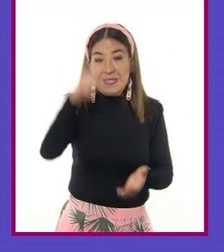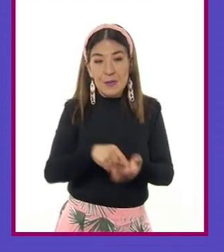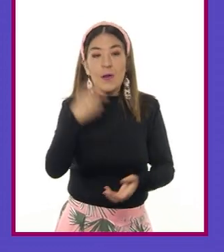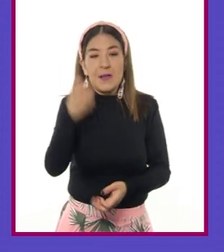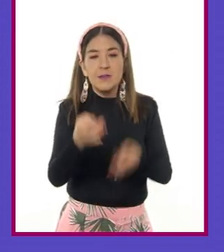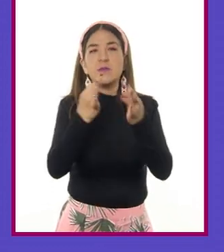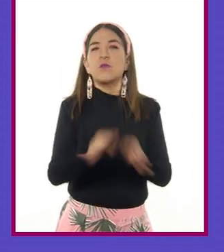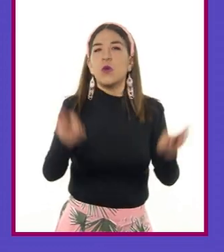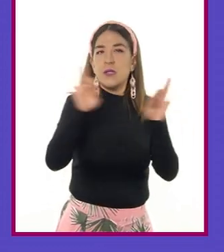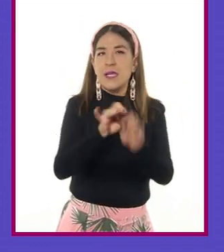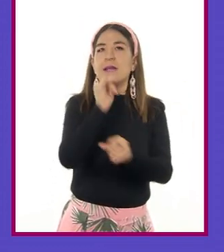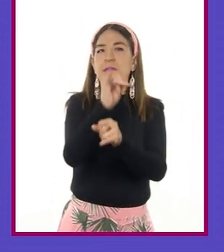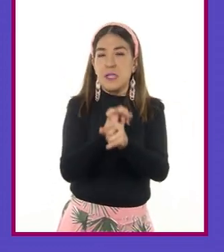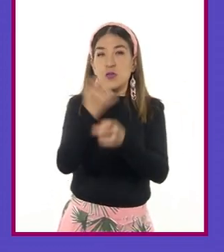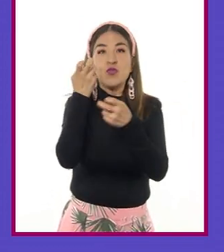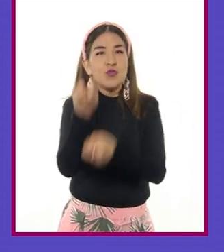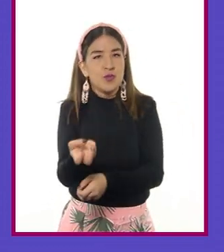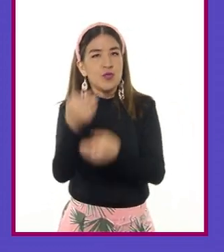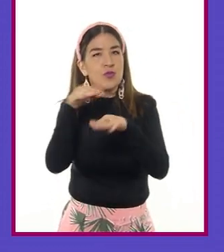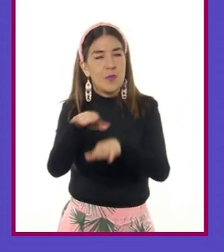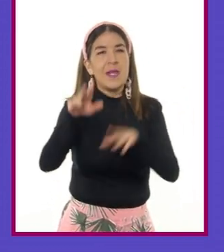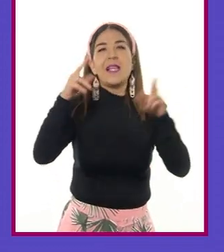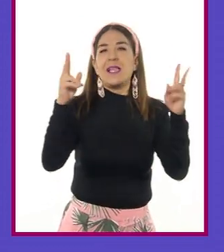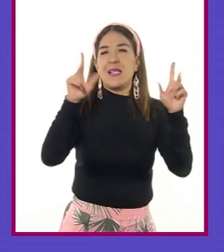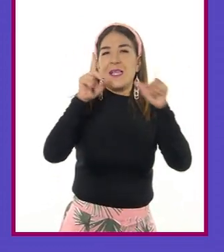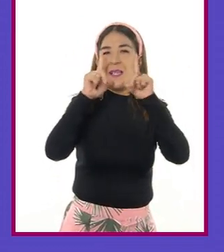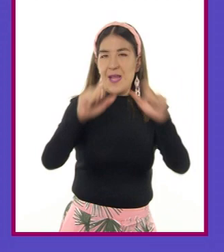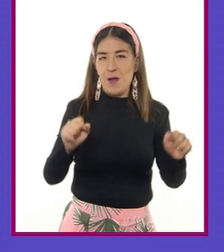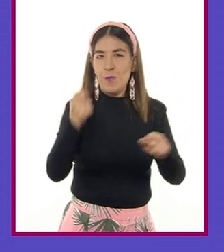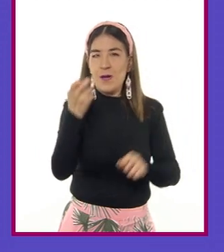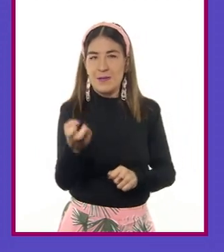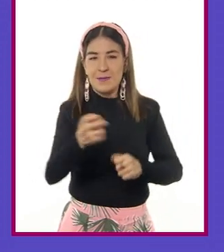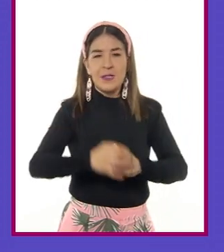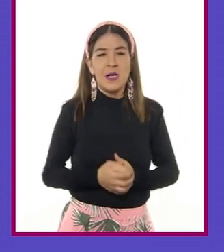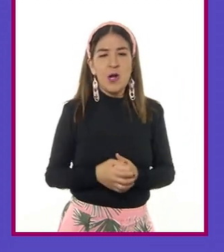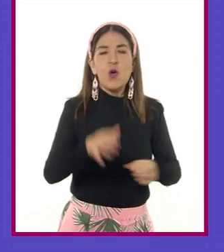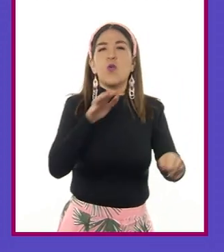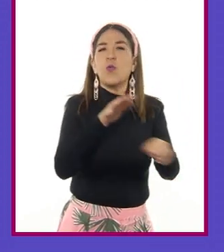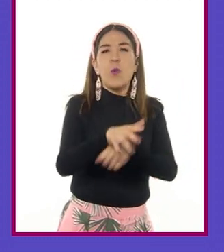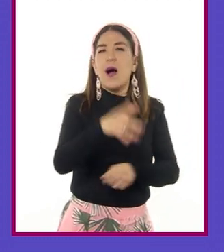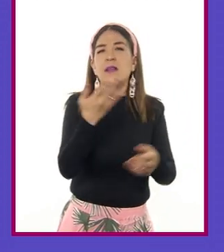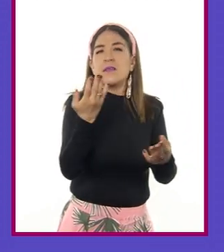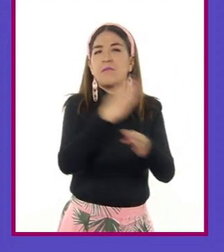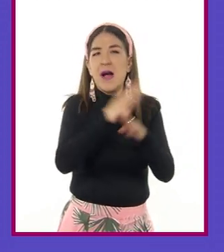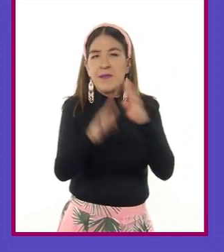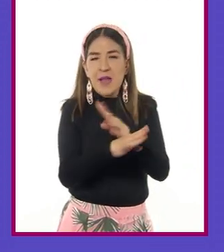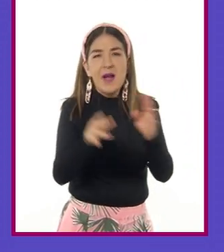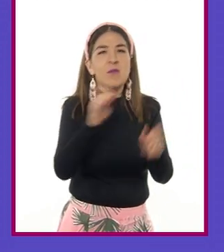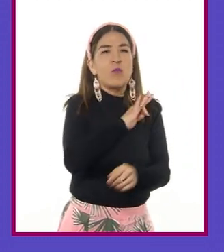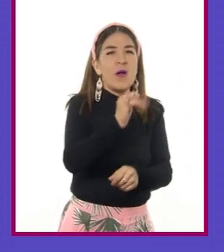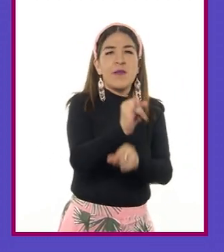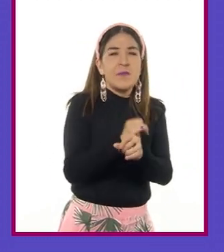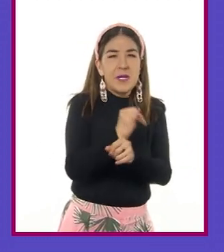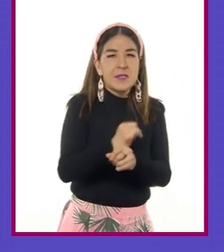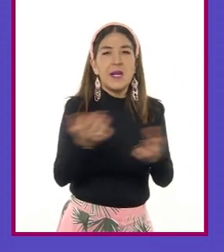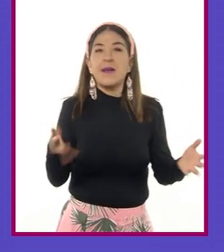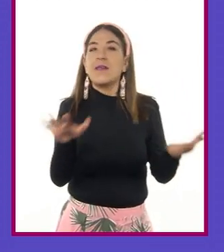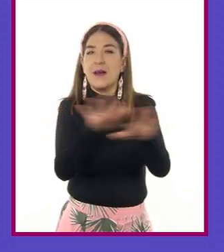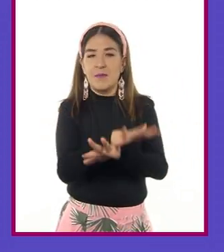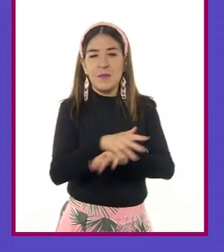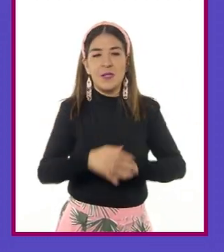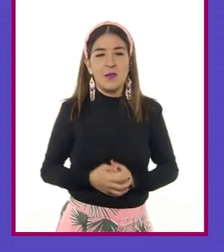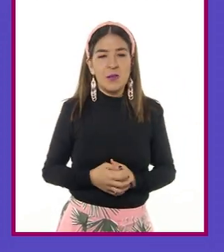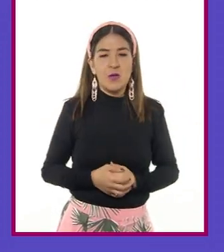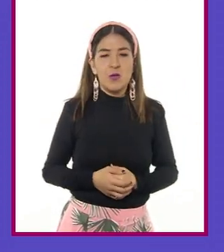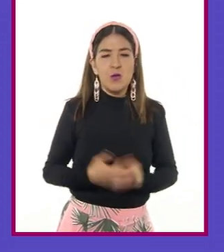importante investigar sobre esta lengua? ¿Qué fuentes puedo consultar? La modificamos a